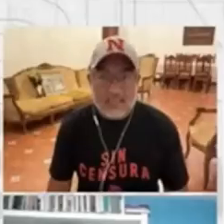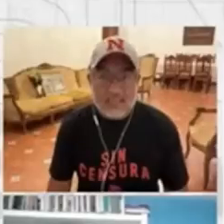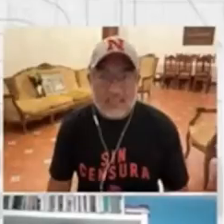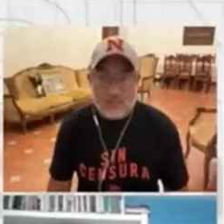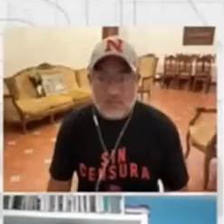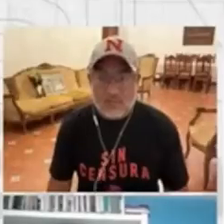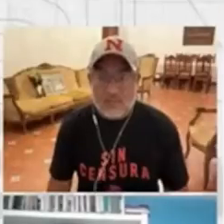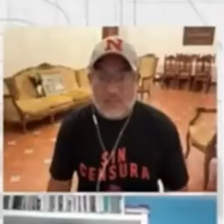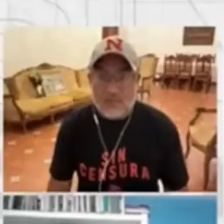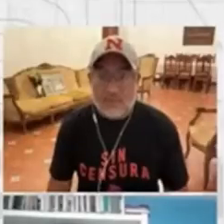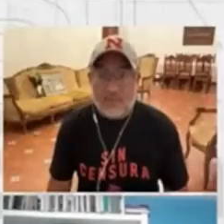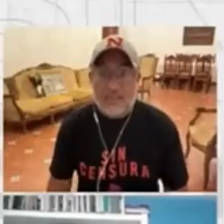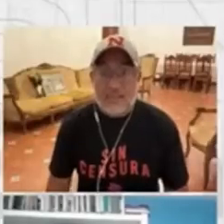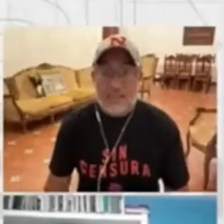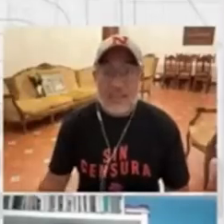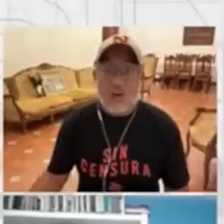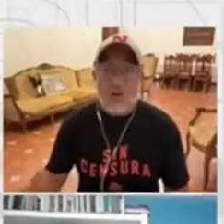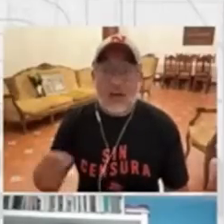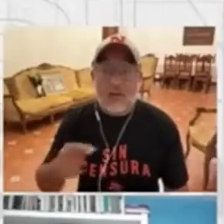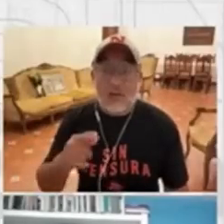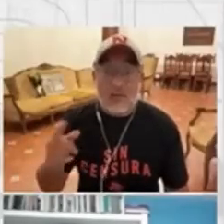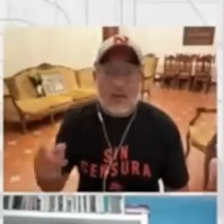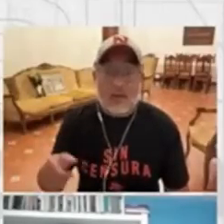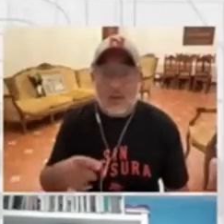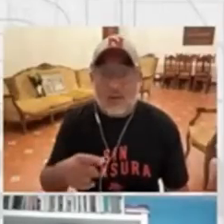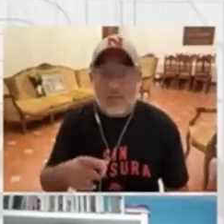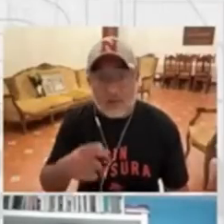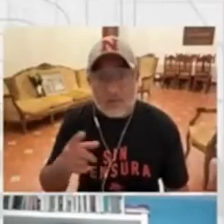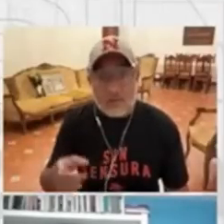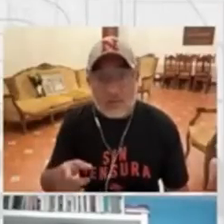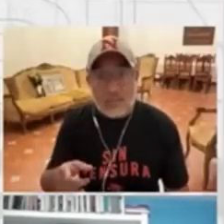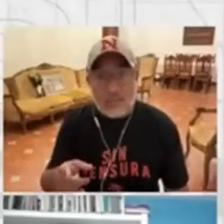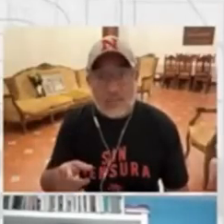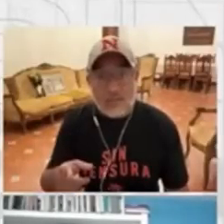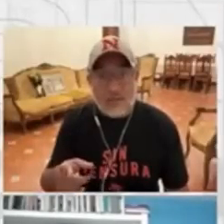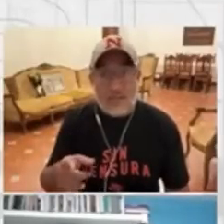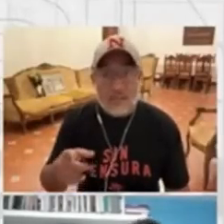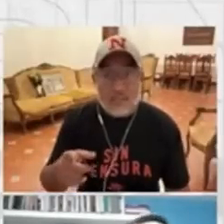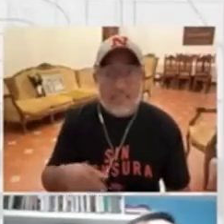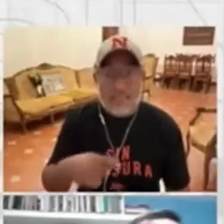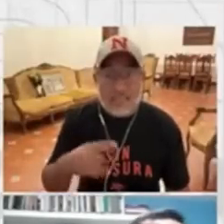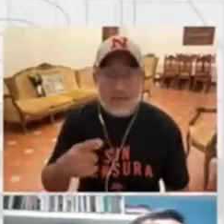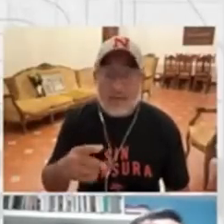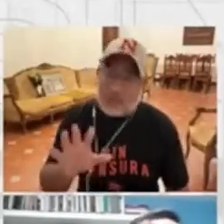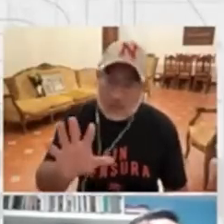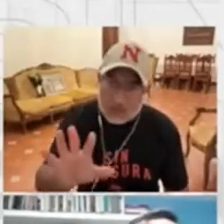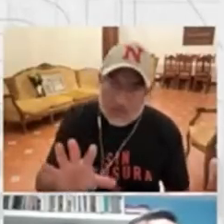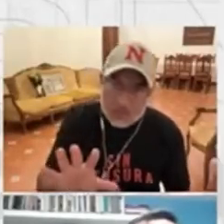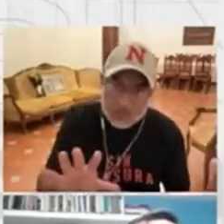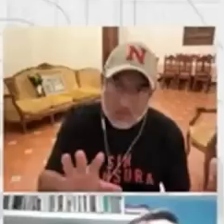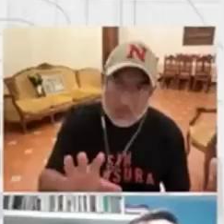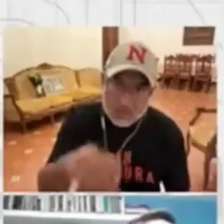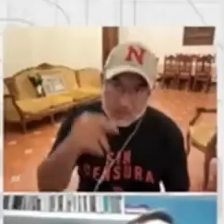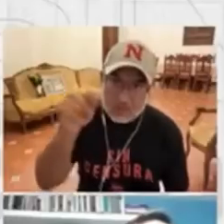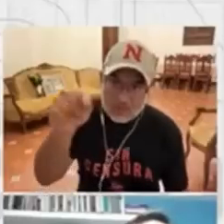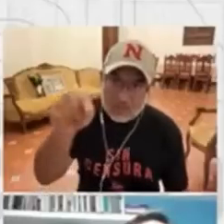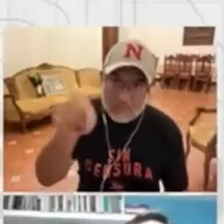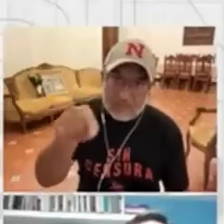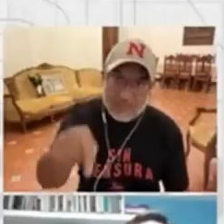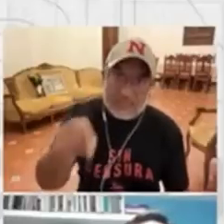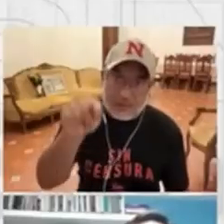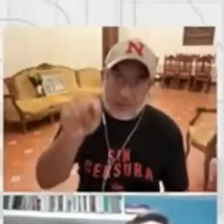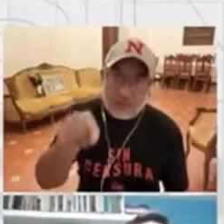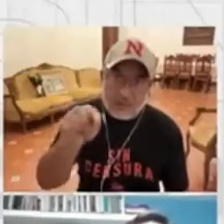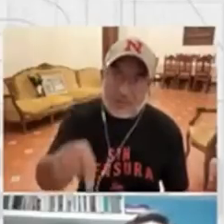una exigencia de justicia porque se le ha jugado el dedo en la boca a pueblos originarios de que sí va, y no lo estoy diciendo del gobierno, sino